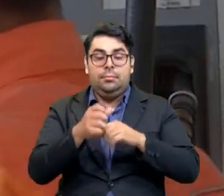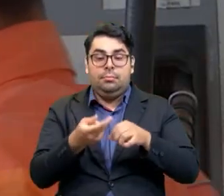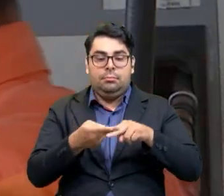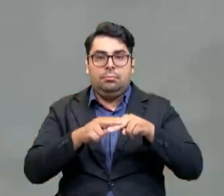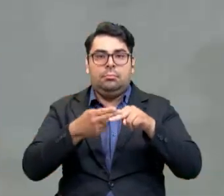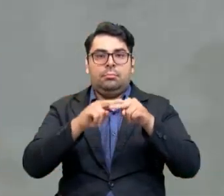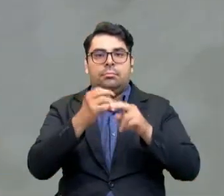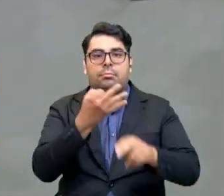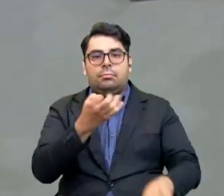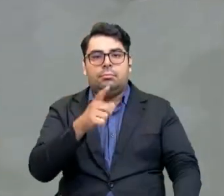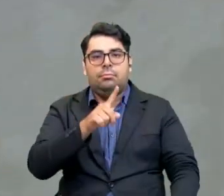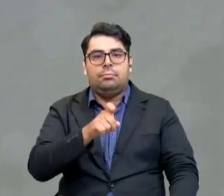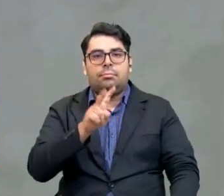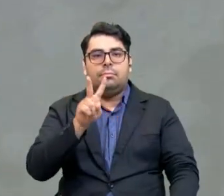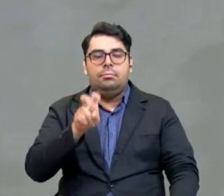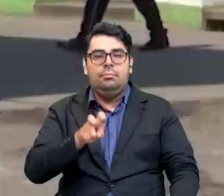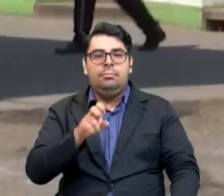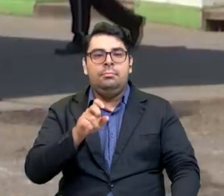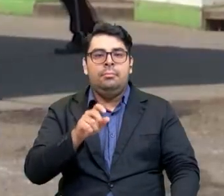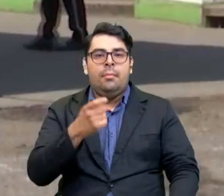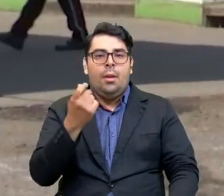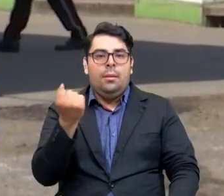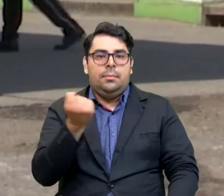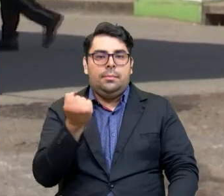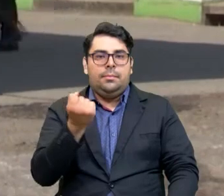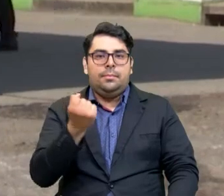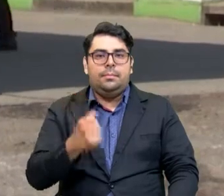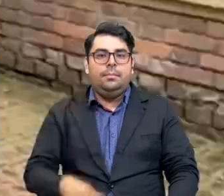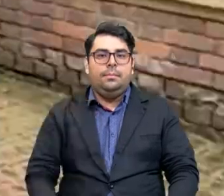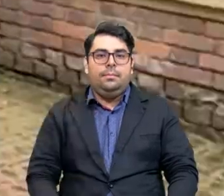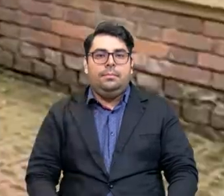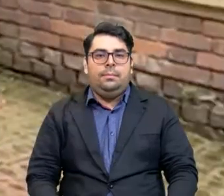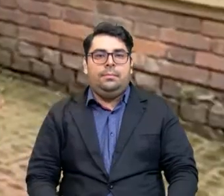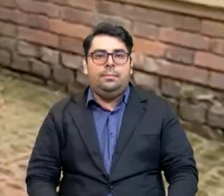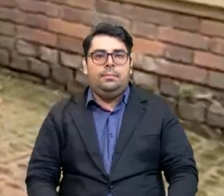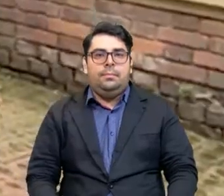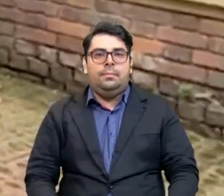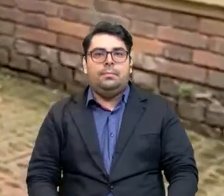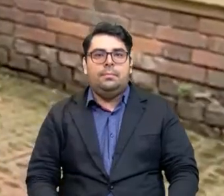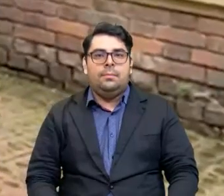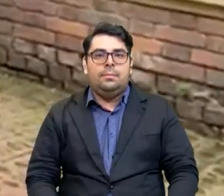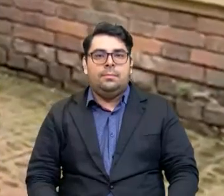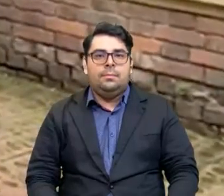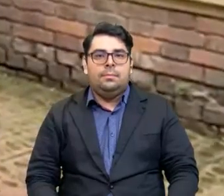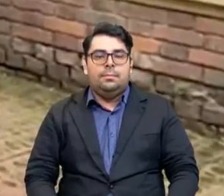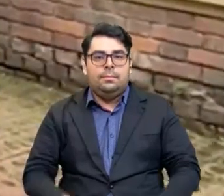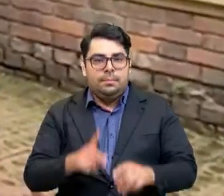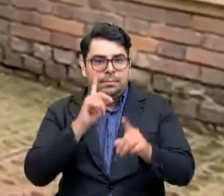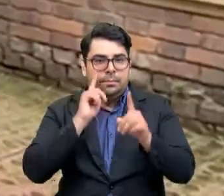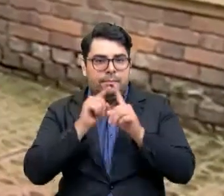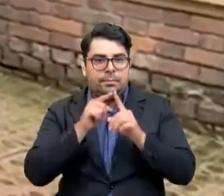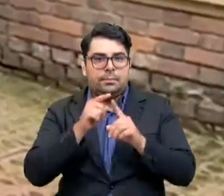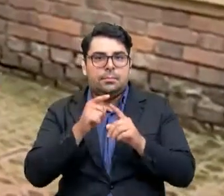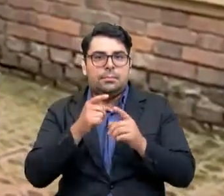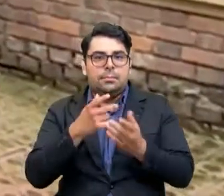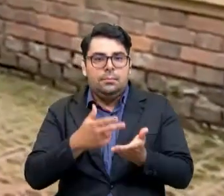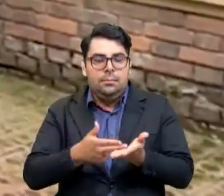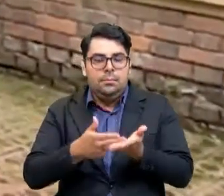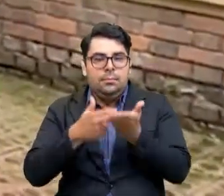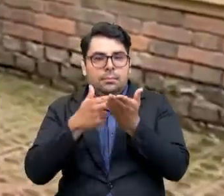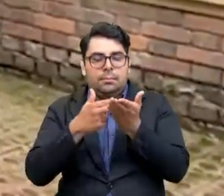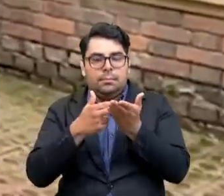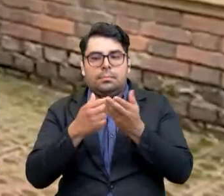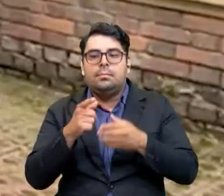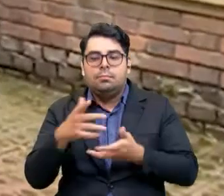367 pesos por galón de gasolina. Para lograr la estabilización del Fondo de Estabilización de Precios